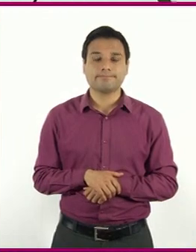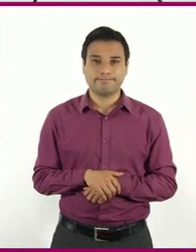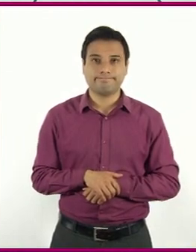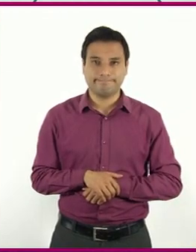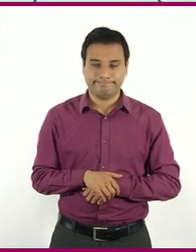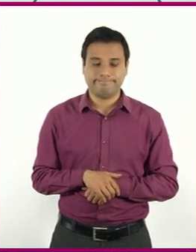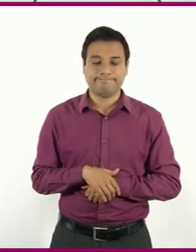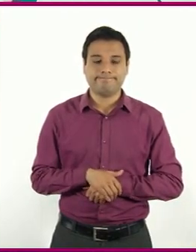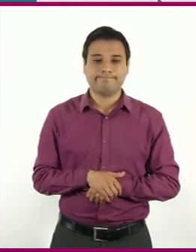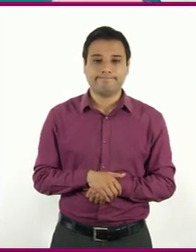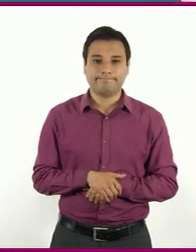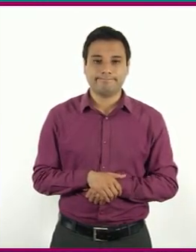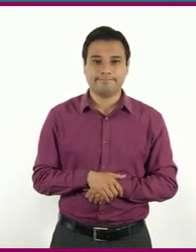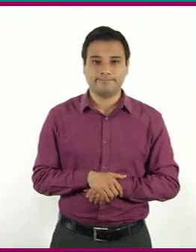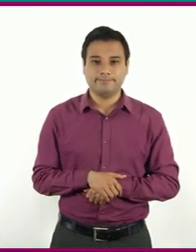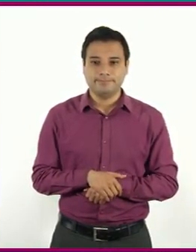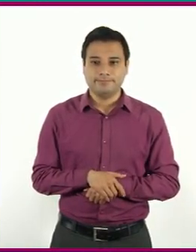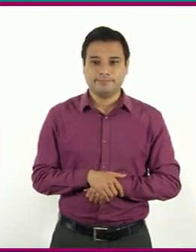objetos.